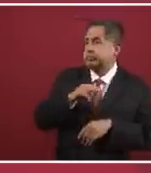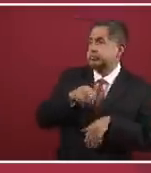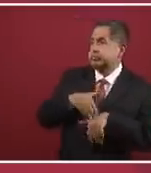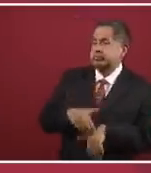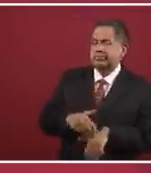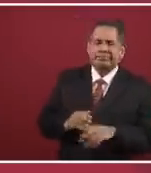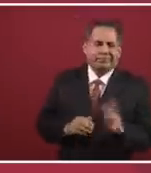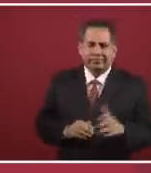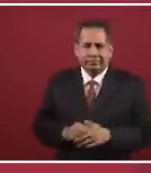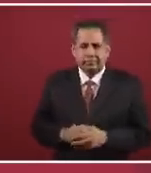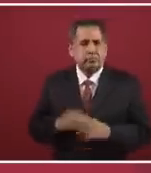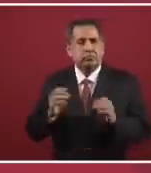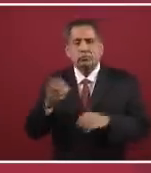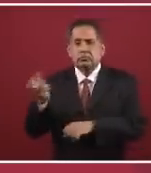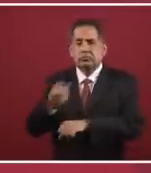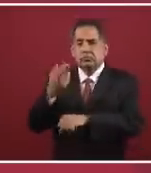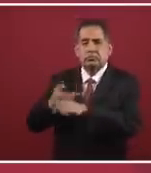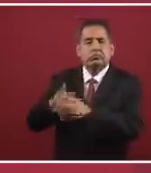en gobernación